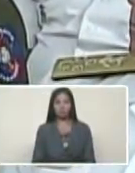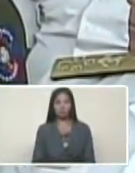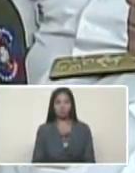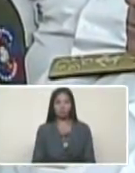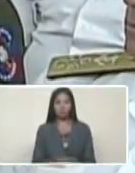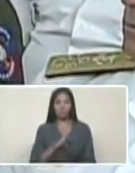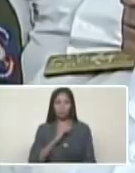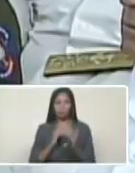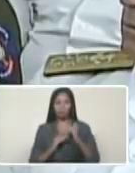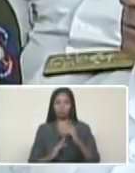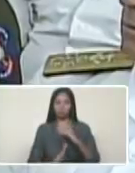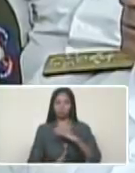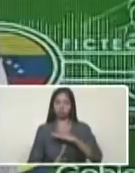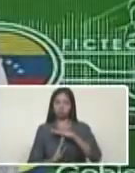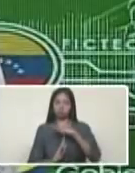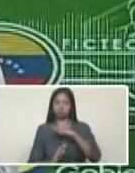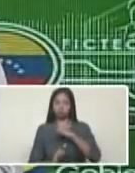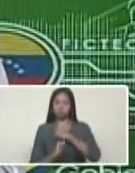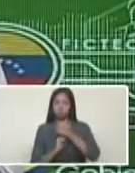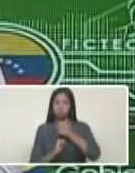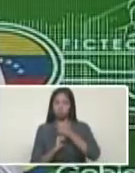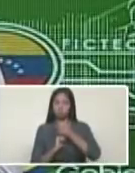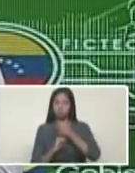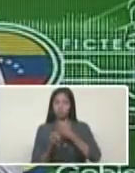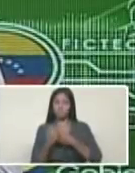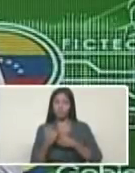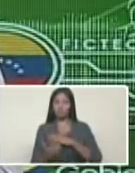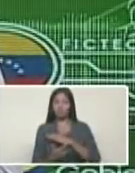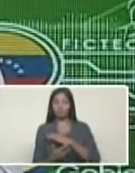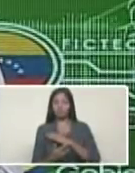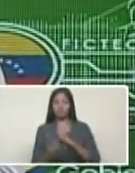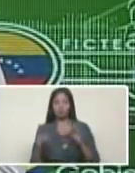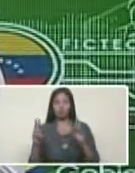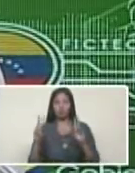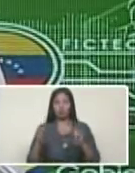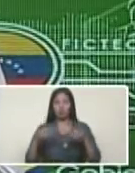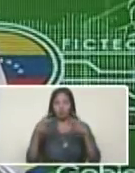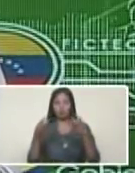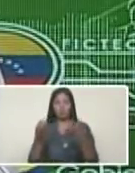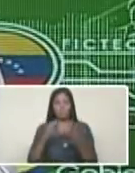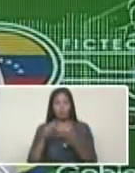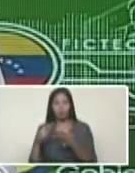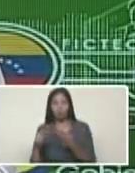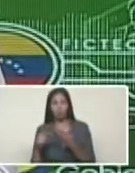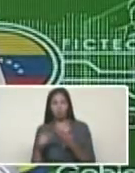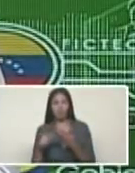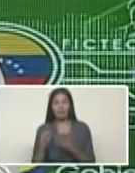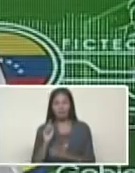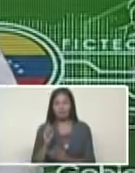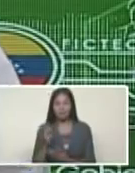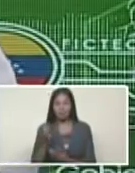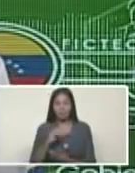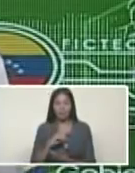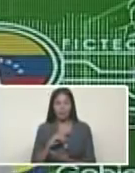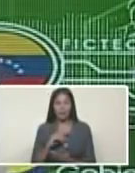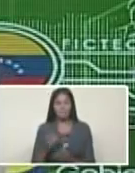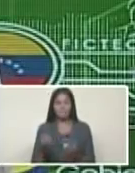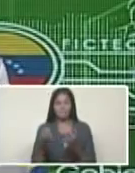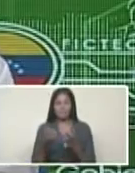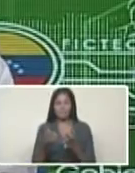Autosostenibilidad, innovación, tecnología, elemento necesario para